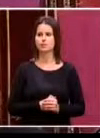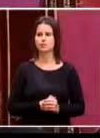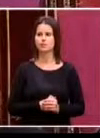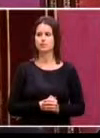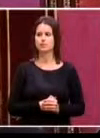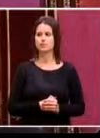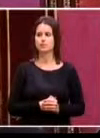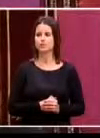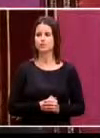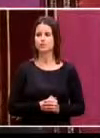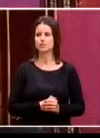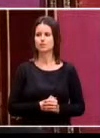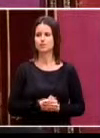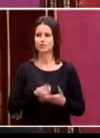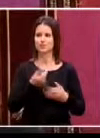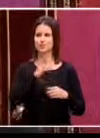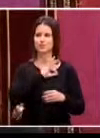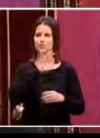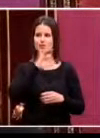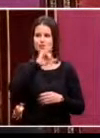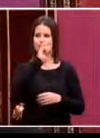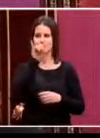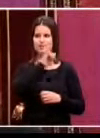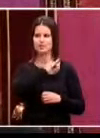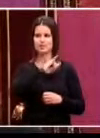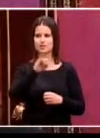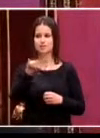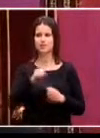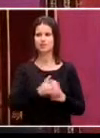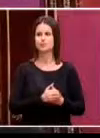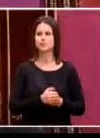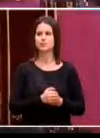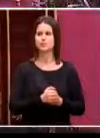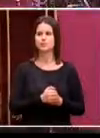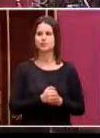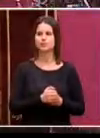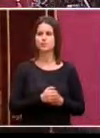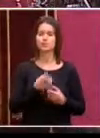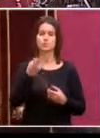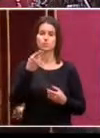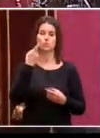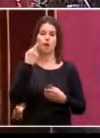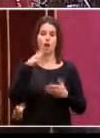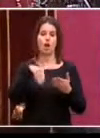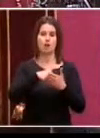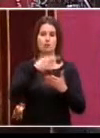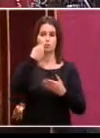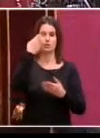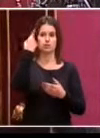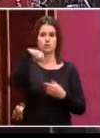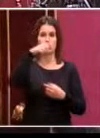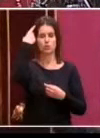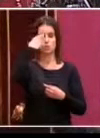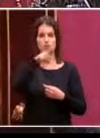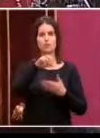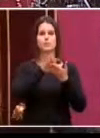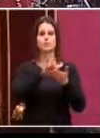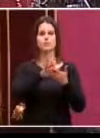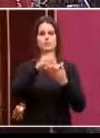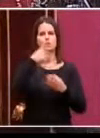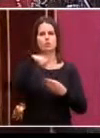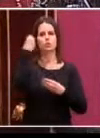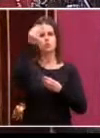Iborra. Pues señora Sánchez Muñoz, tiene la palabra. Gracias. A ver, hasta donde tenemos conocimiento, el servicio